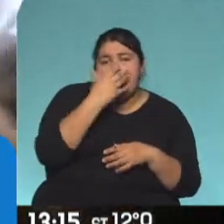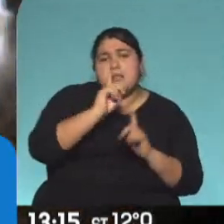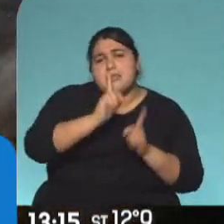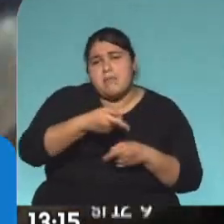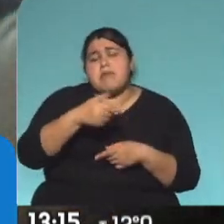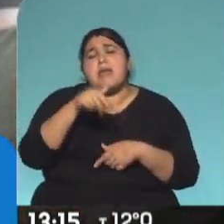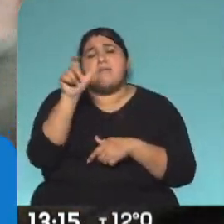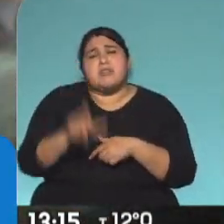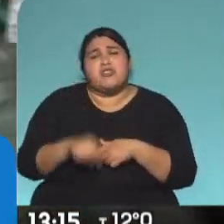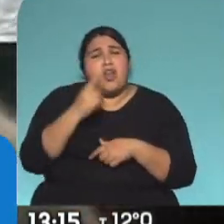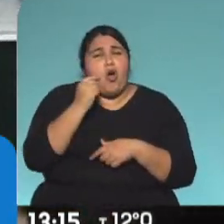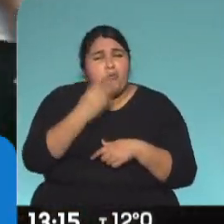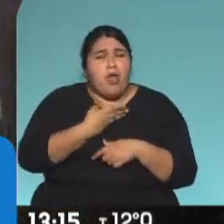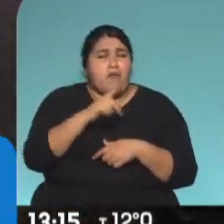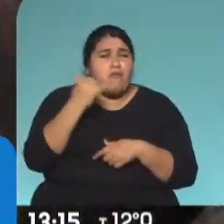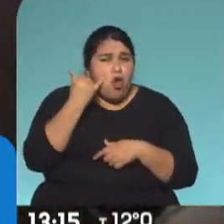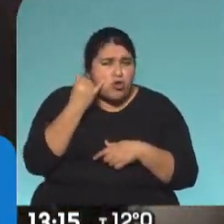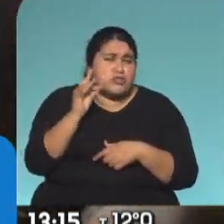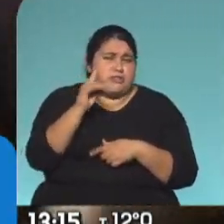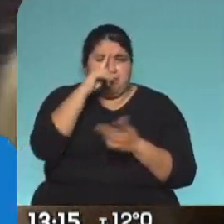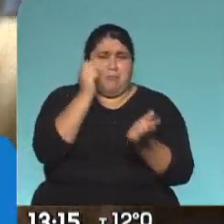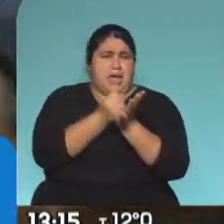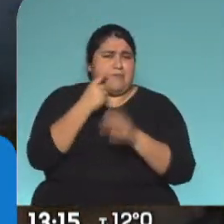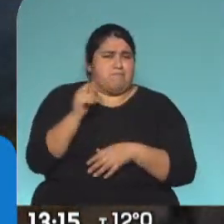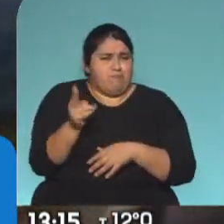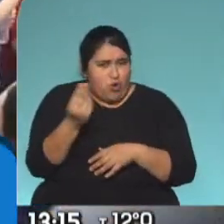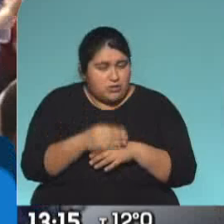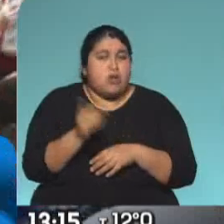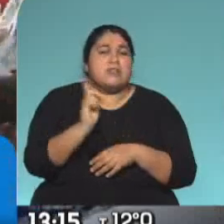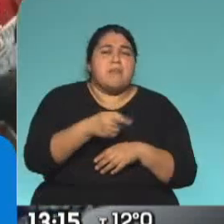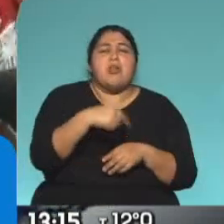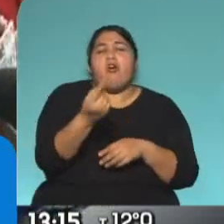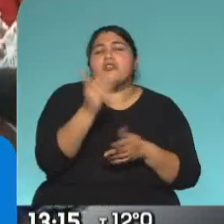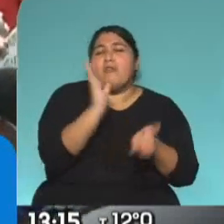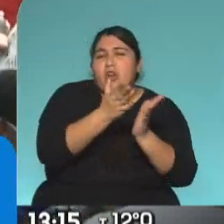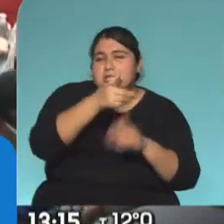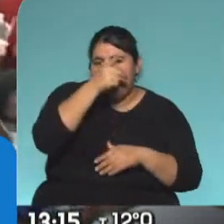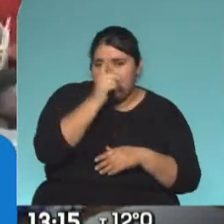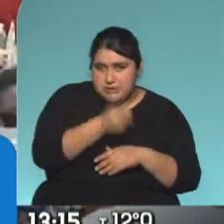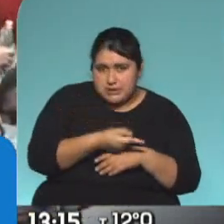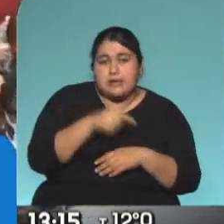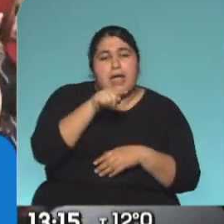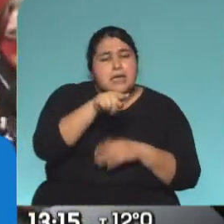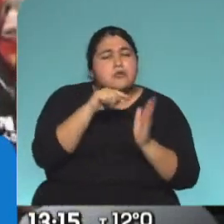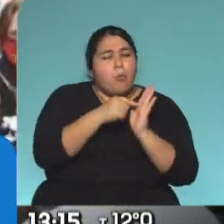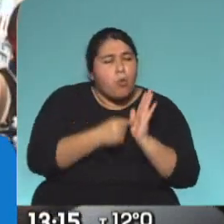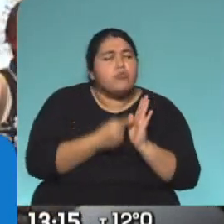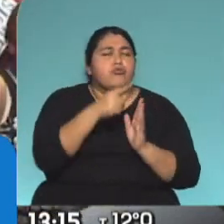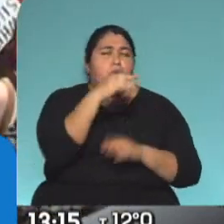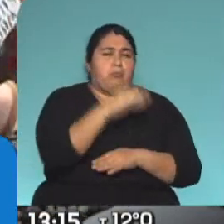la muerte del afroamericano George Floyd y otros casos de violencia policial es otro de los puntos que lo alejan de muchos